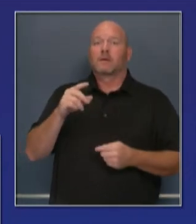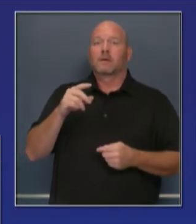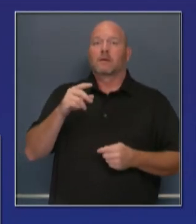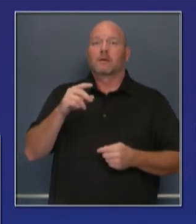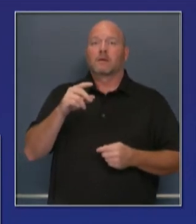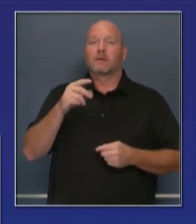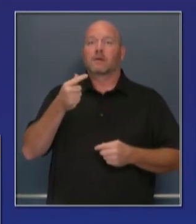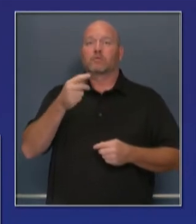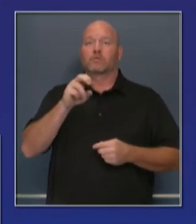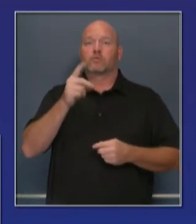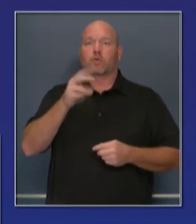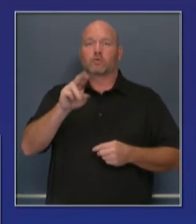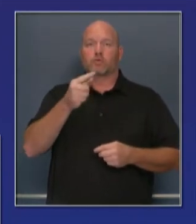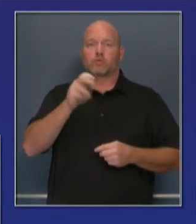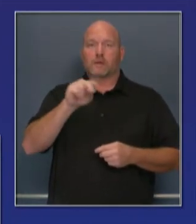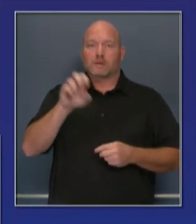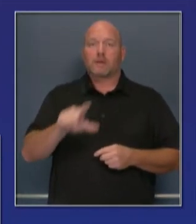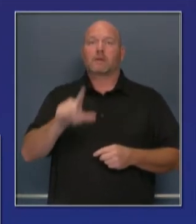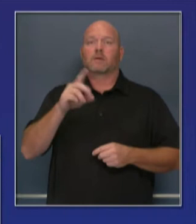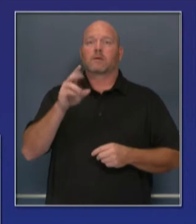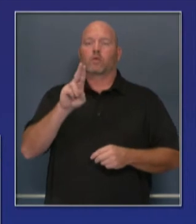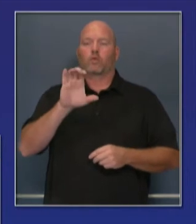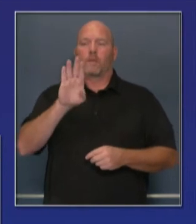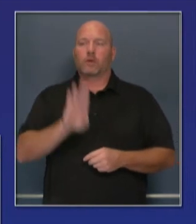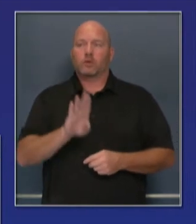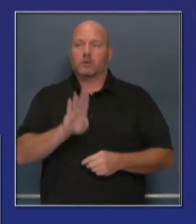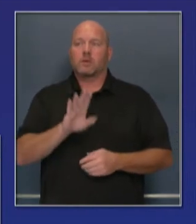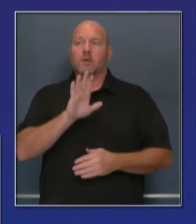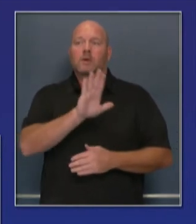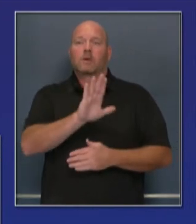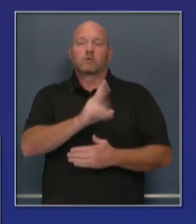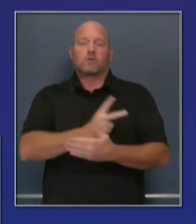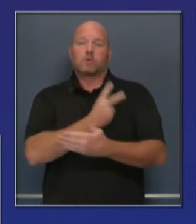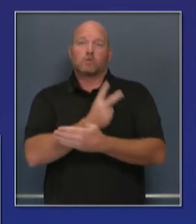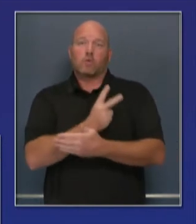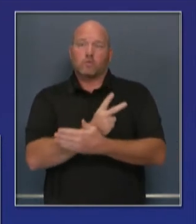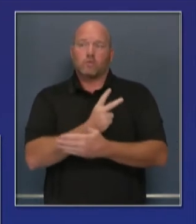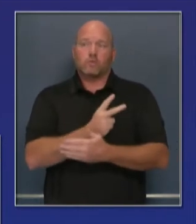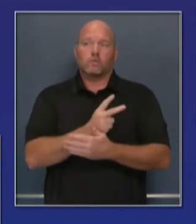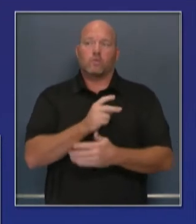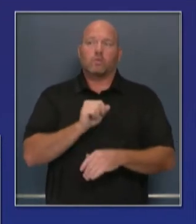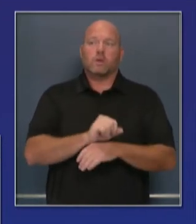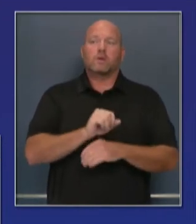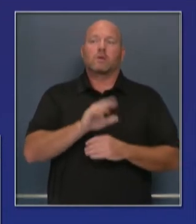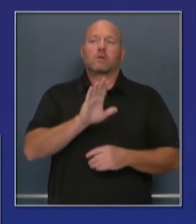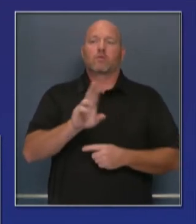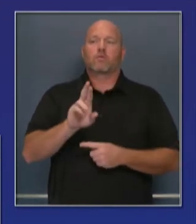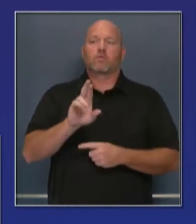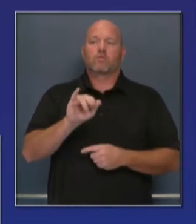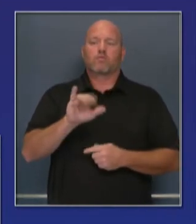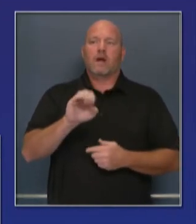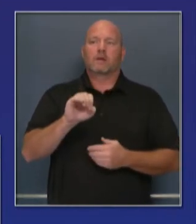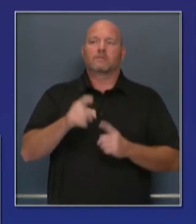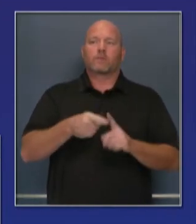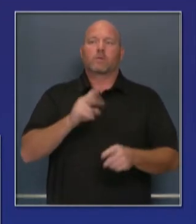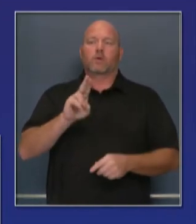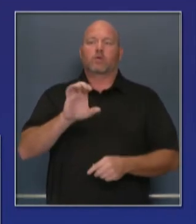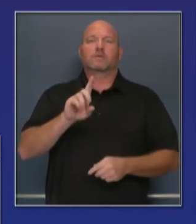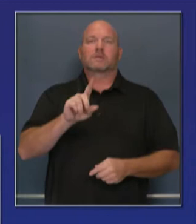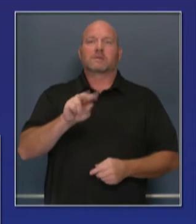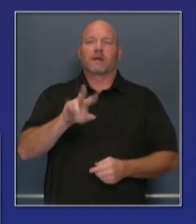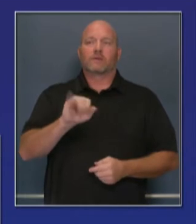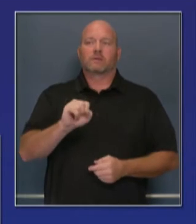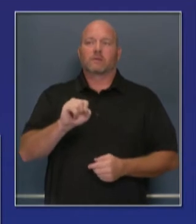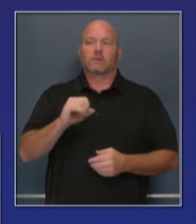profesor emérito de la Universidad de Berkeley, que también hizo su trabajo postdoctorado ahí. El doctor Charles M. Rice, de la Universidad de California Davis